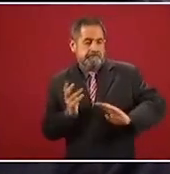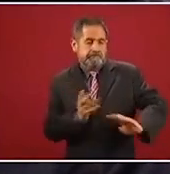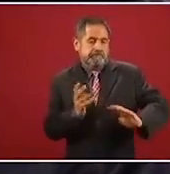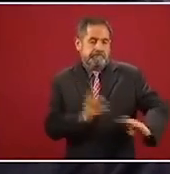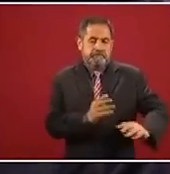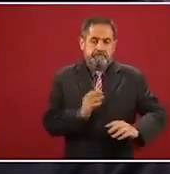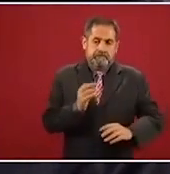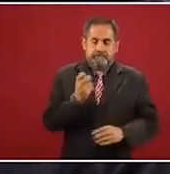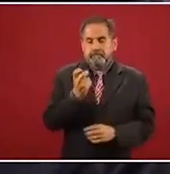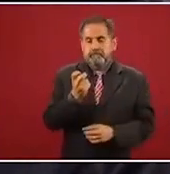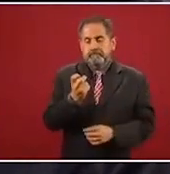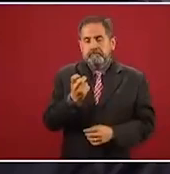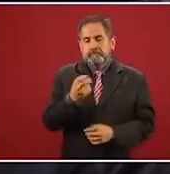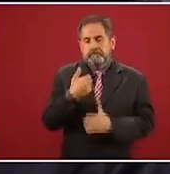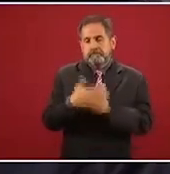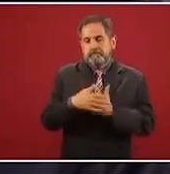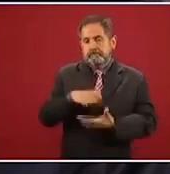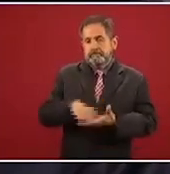Y